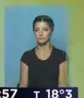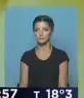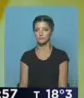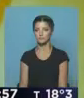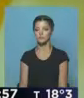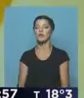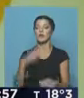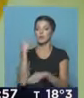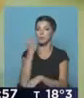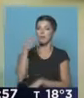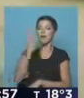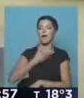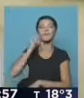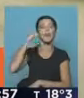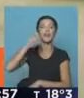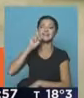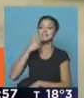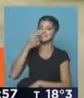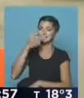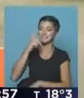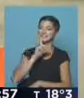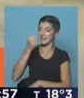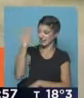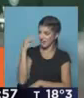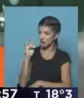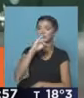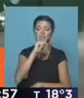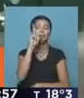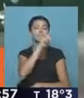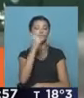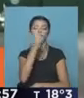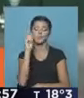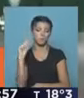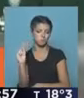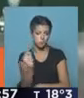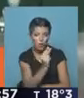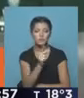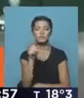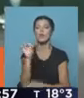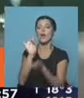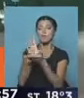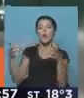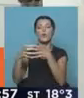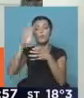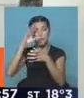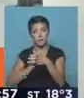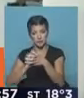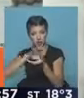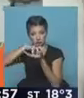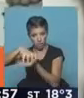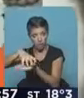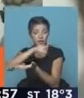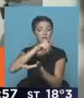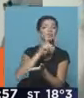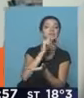un ataque importante en Afganistán anoche, Jorge Elías. 160 muertos es el saldo provisional de este ataque a una base militar. Fue realizado por el